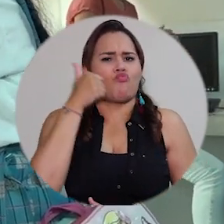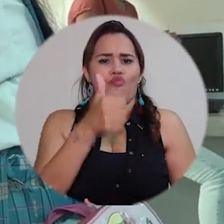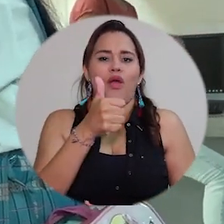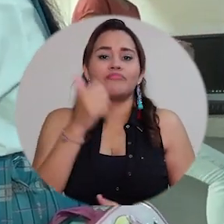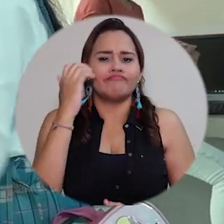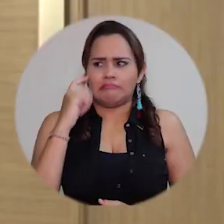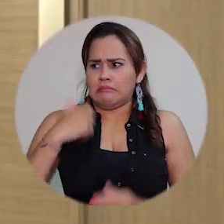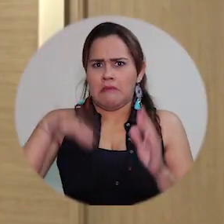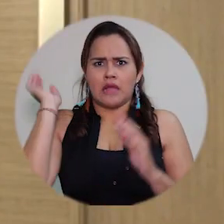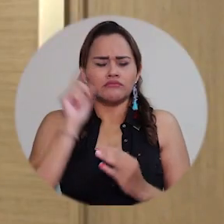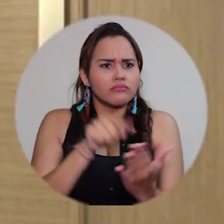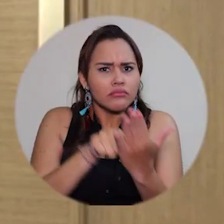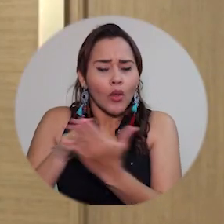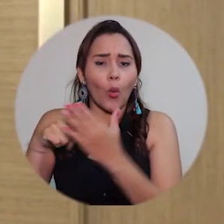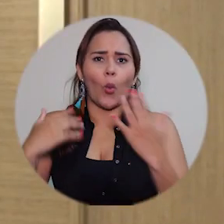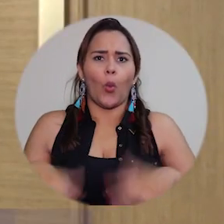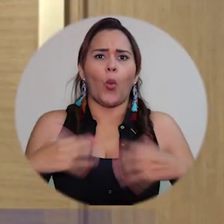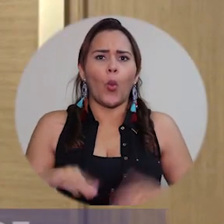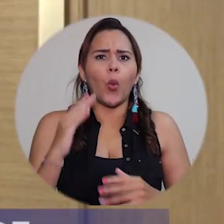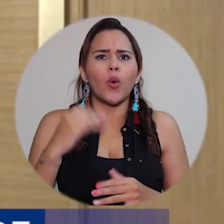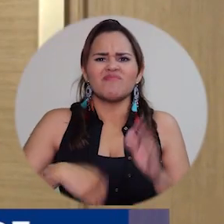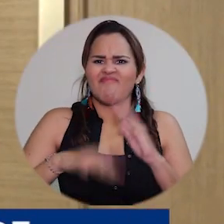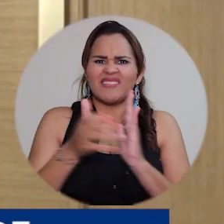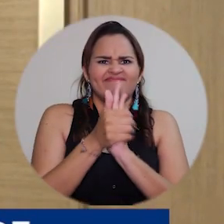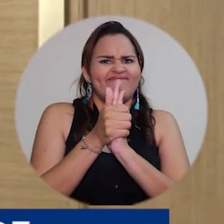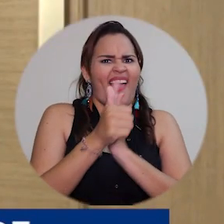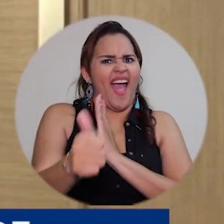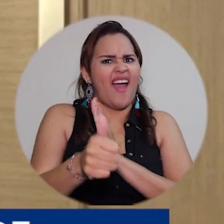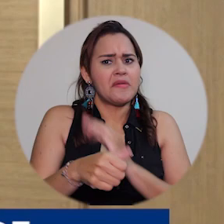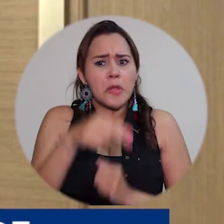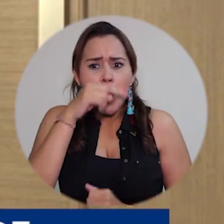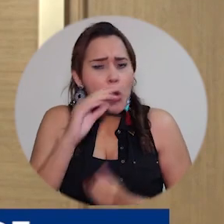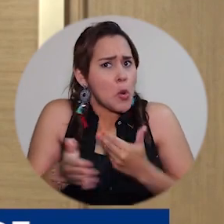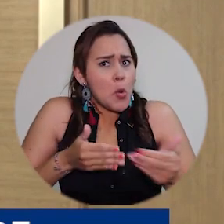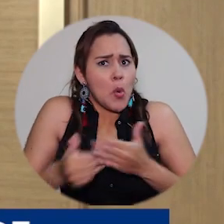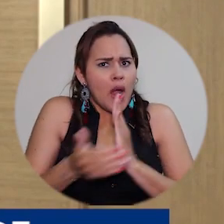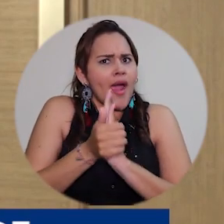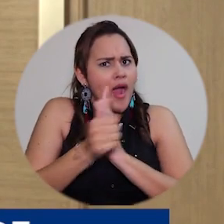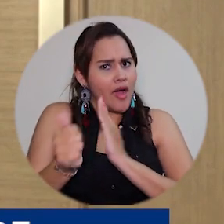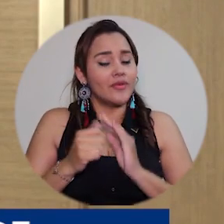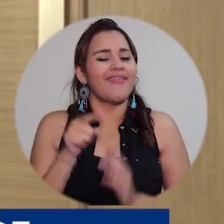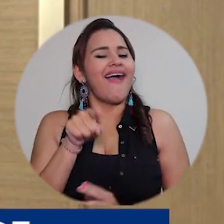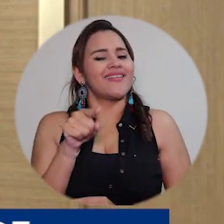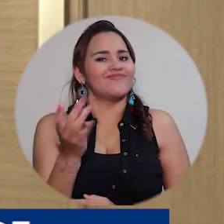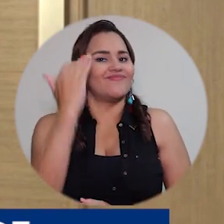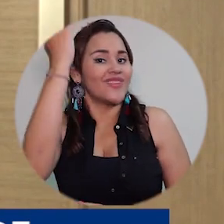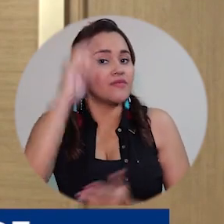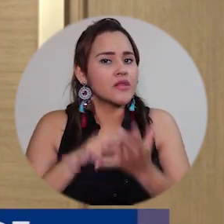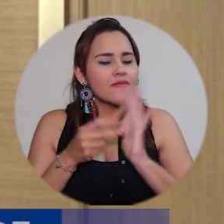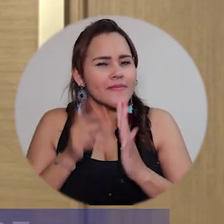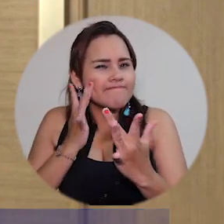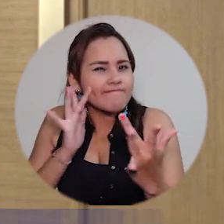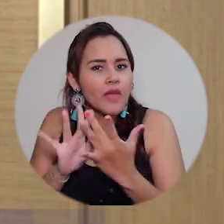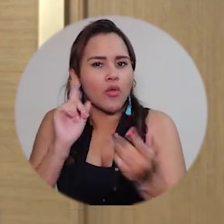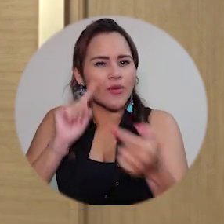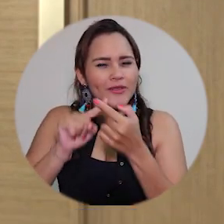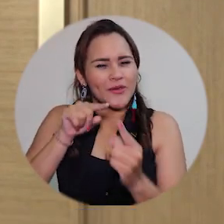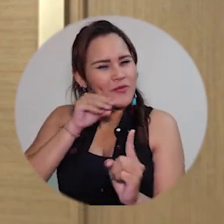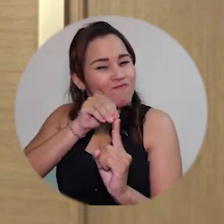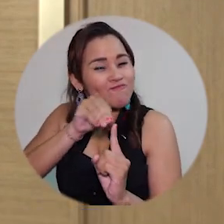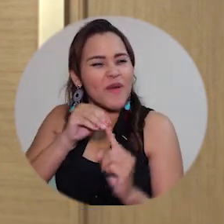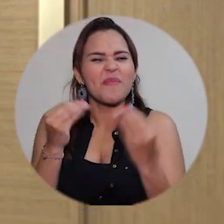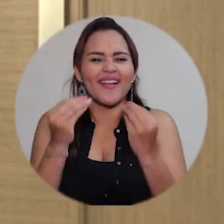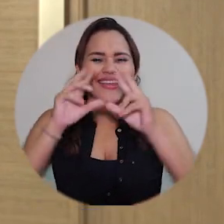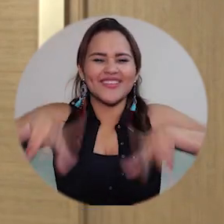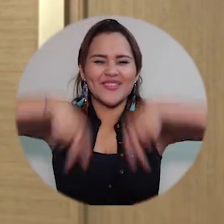magnífico porque nos dimos cuenta que hay mucho talento en la niñez y que realmente es ahí donde hay que trabajar